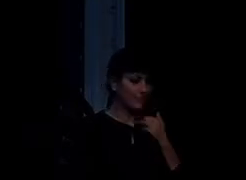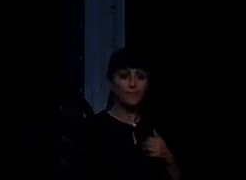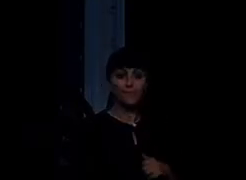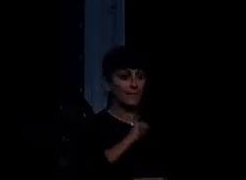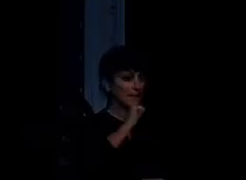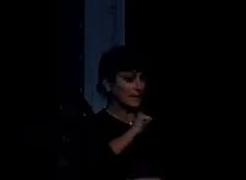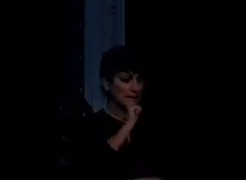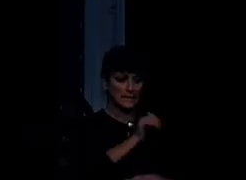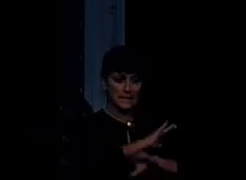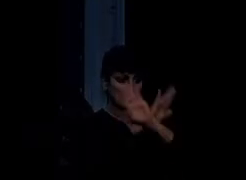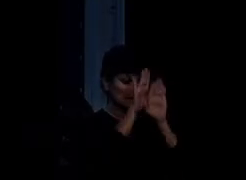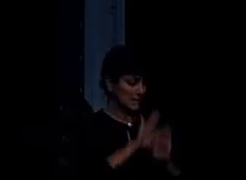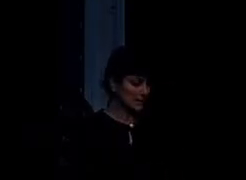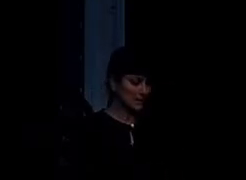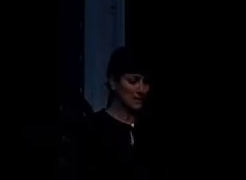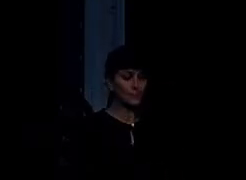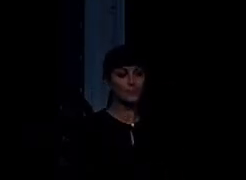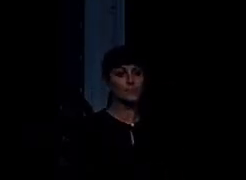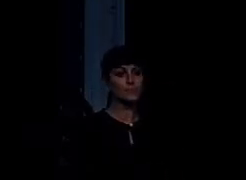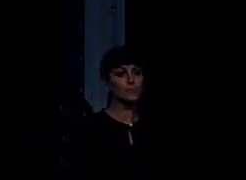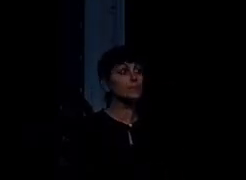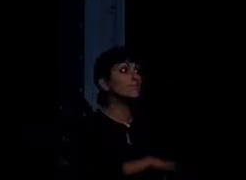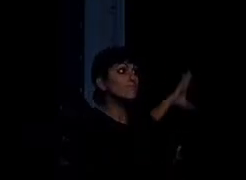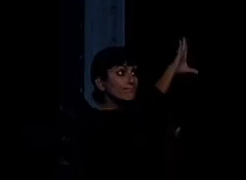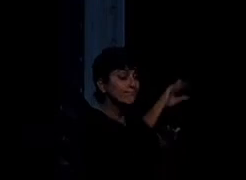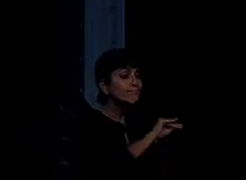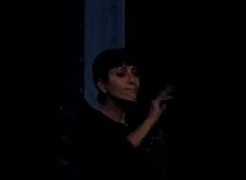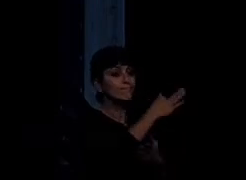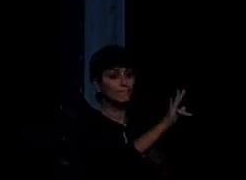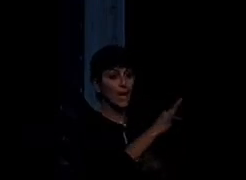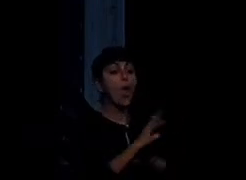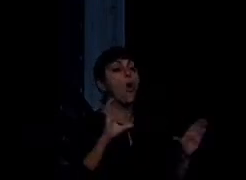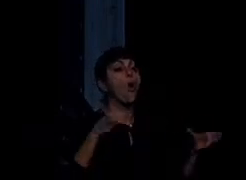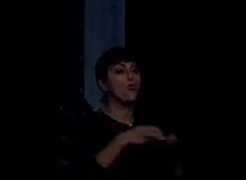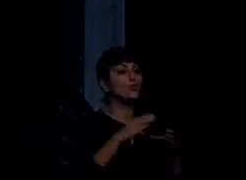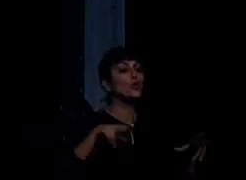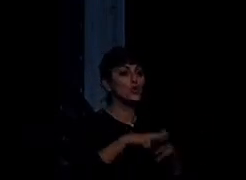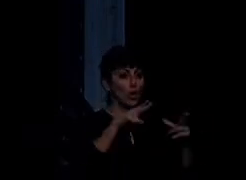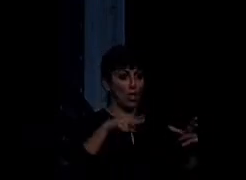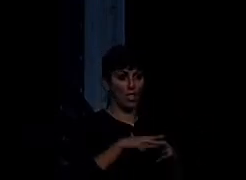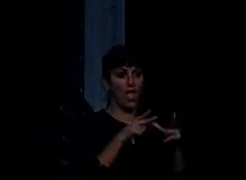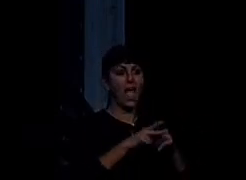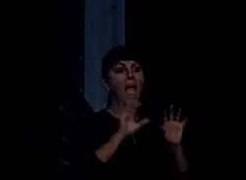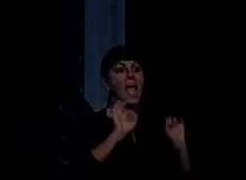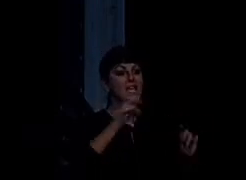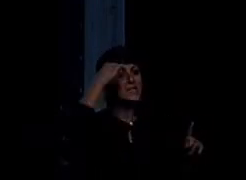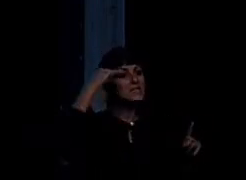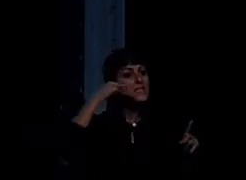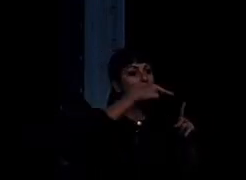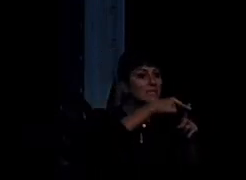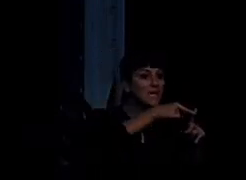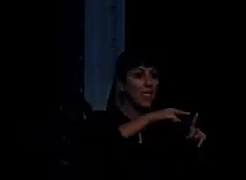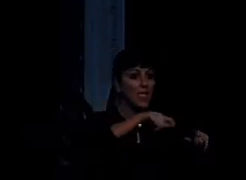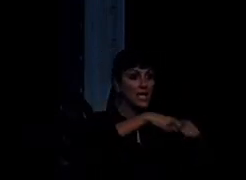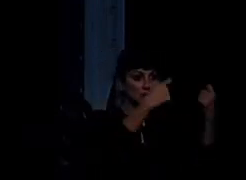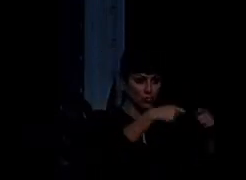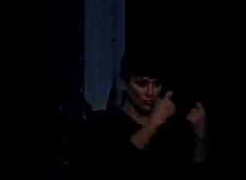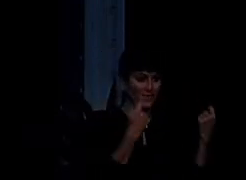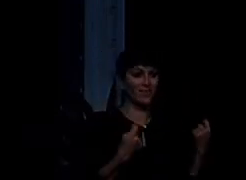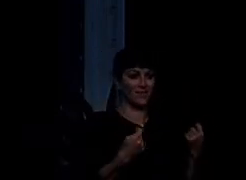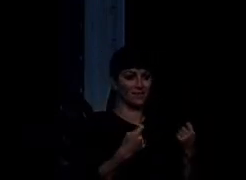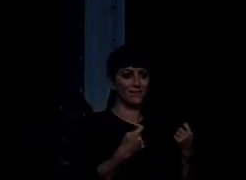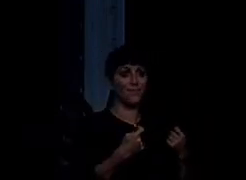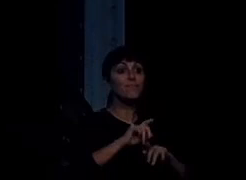Termino con esta frase de Foucault que dice, el conjunto de la sociedad es aquello que no hay que tener en cuenta a no ser como objetivo a destruir. Después es